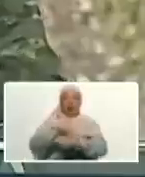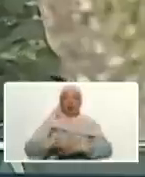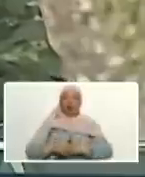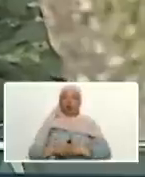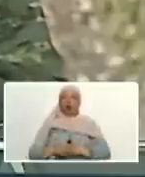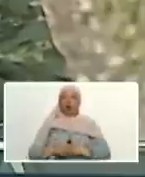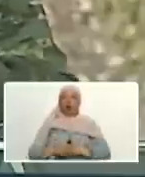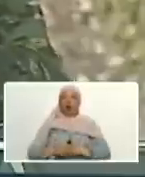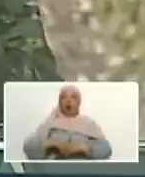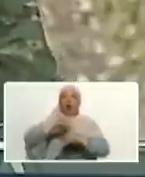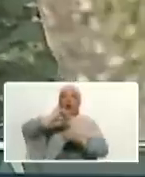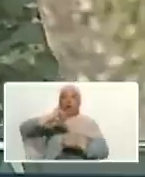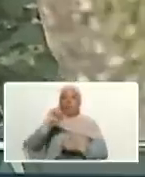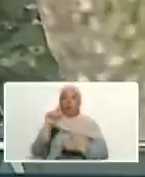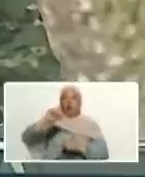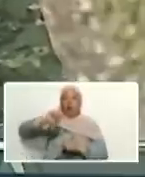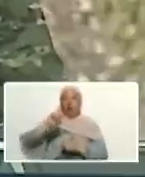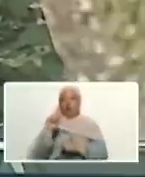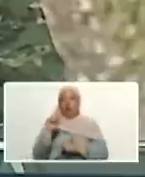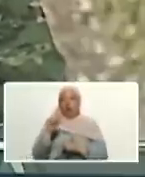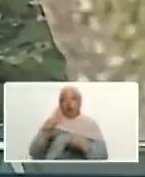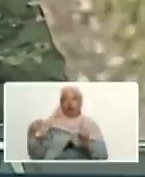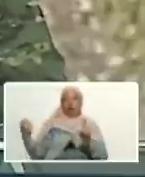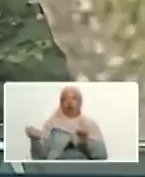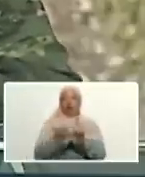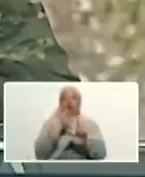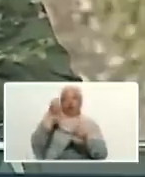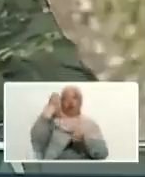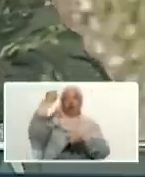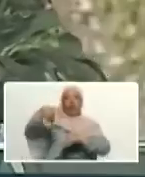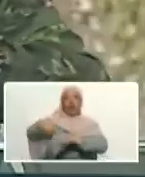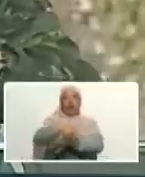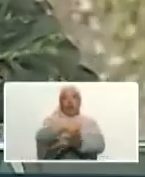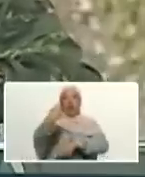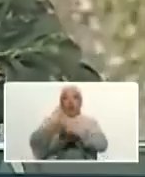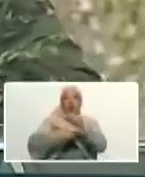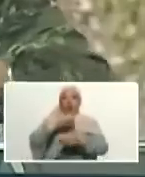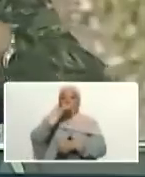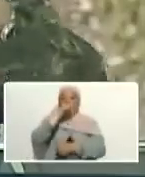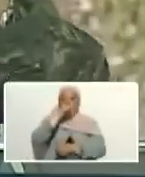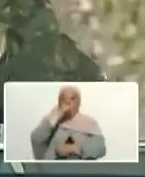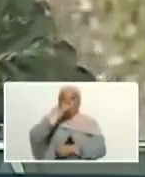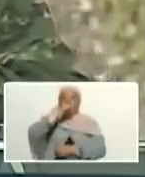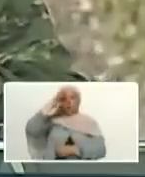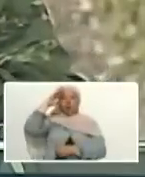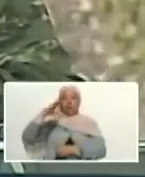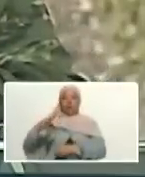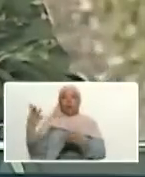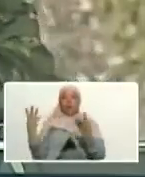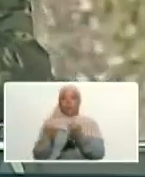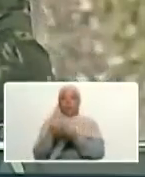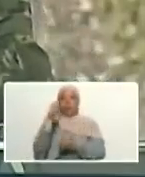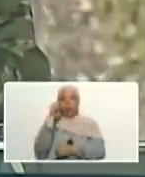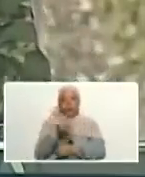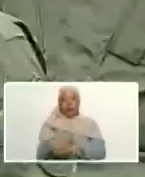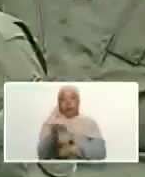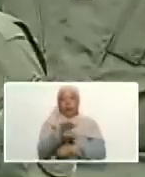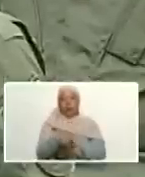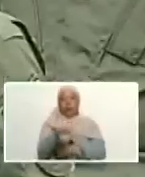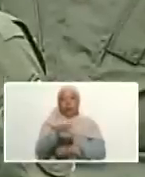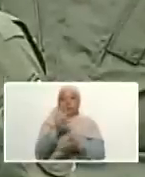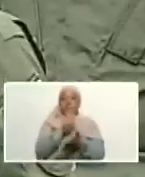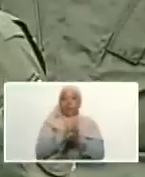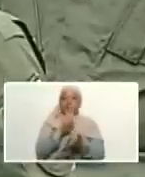fuerzas policiales y el Poder Popular con la batalla que dan las fuerzas militares junto al Poder Popular por la